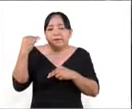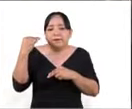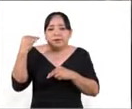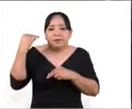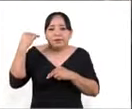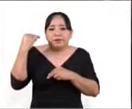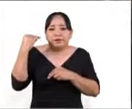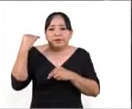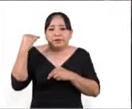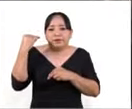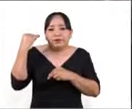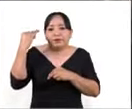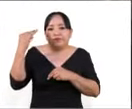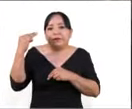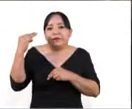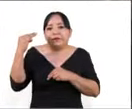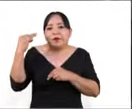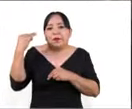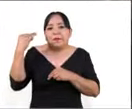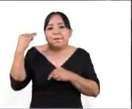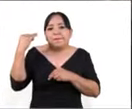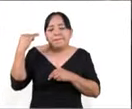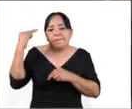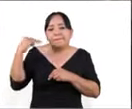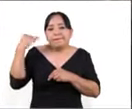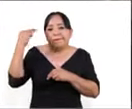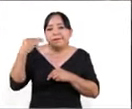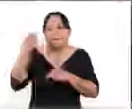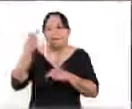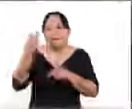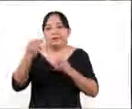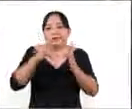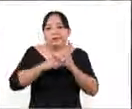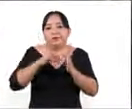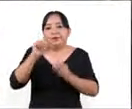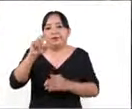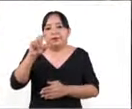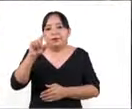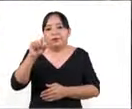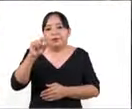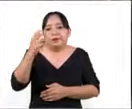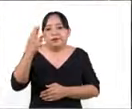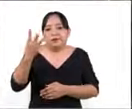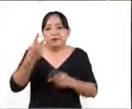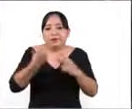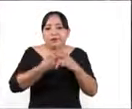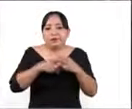Finalizamos conferencia de prensa. Muchas gracias a todas y todos. Buenas tardes.